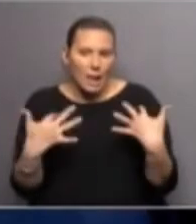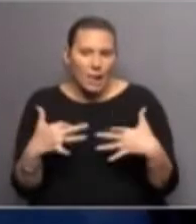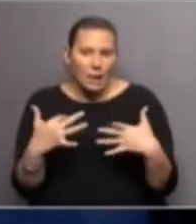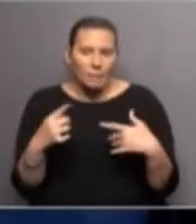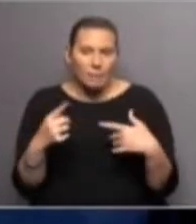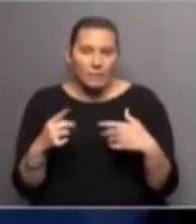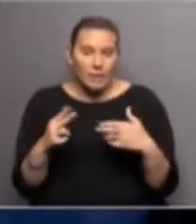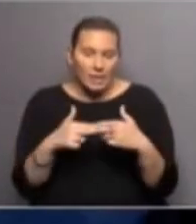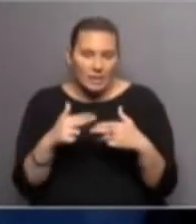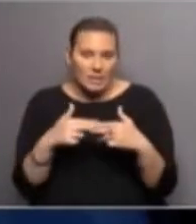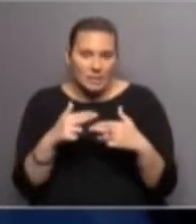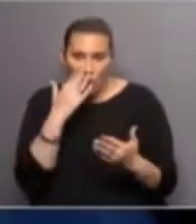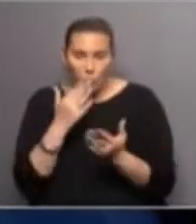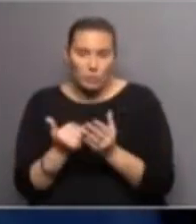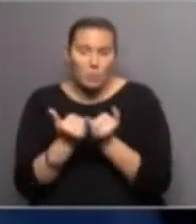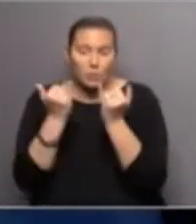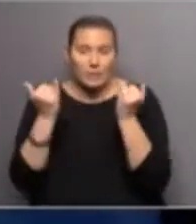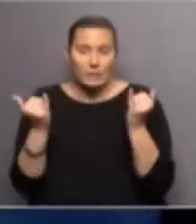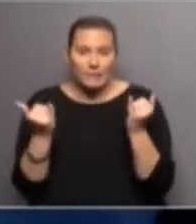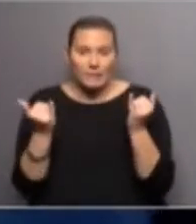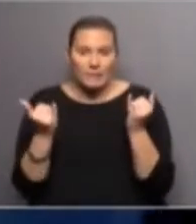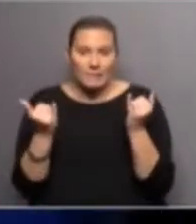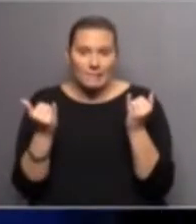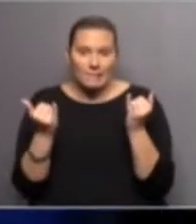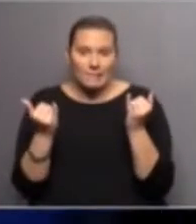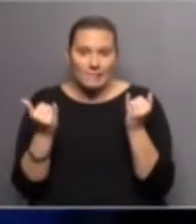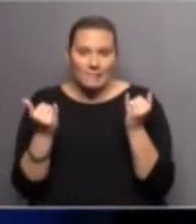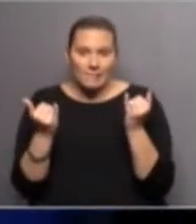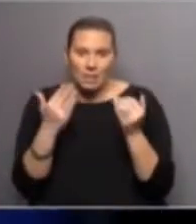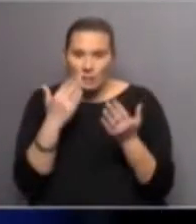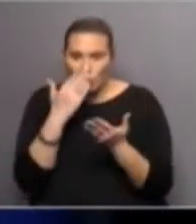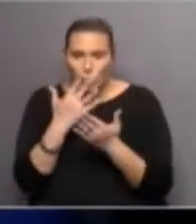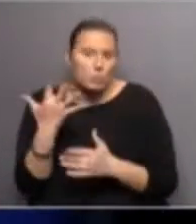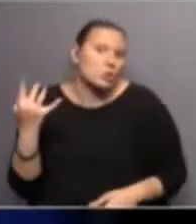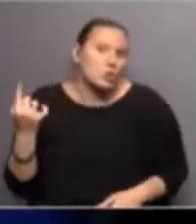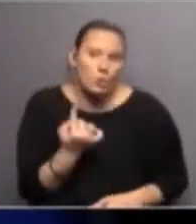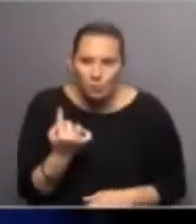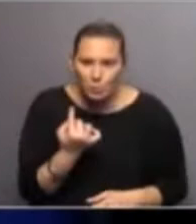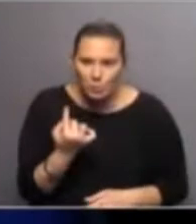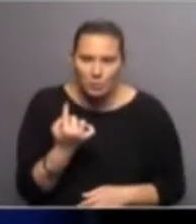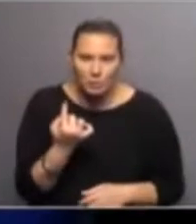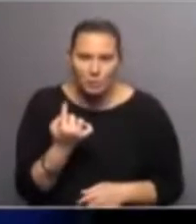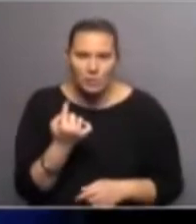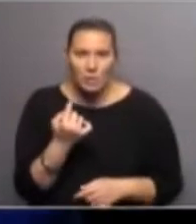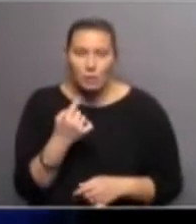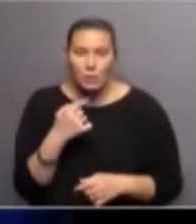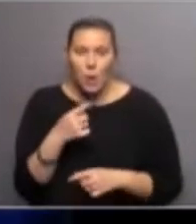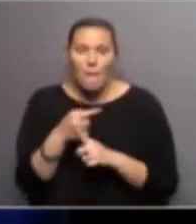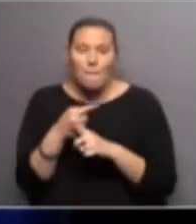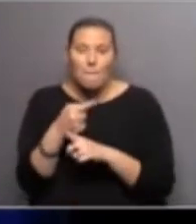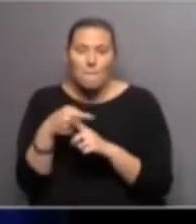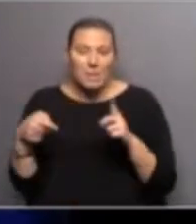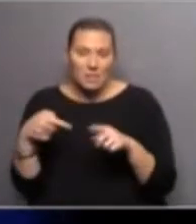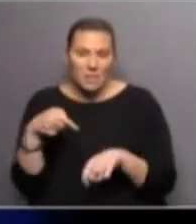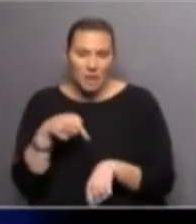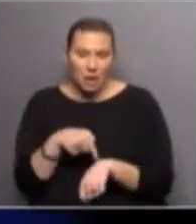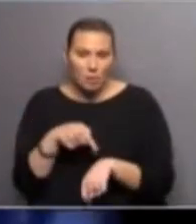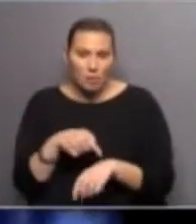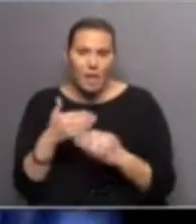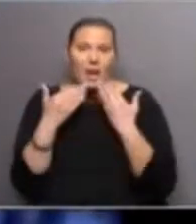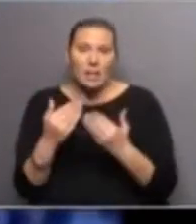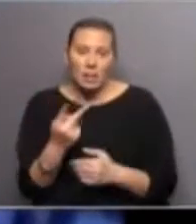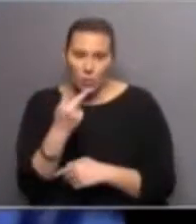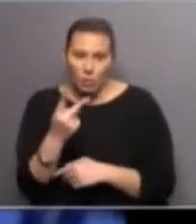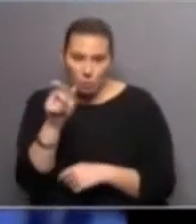moviendo las redes, me imagino que los últimos días, desesperado. Sí, hasta los últimos cinco minutos fue. No, sí, yo la última media hora tengo que agradecer a